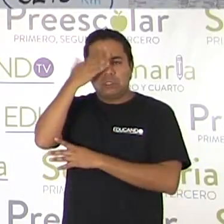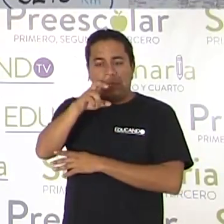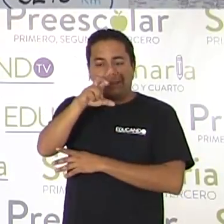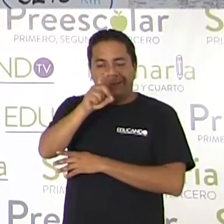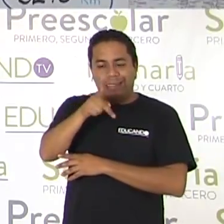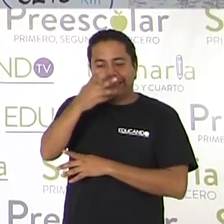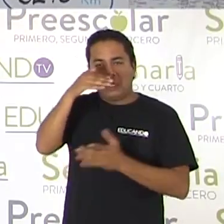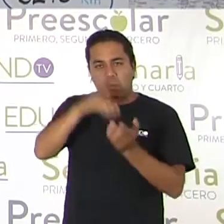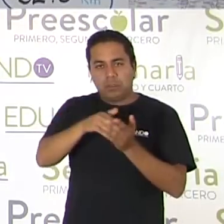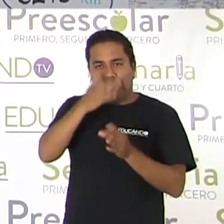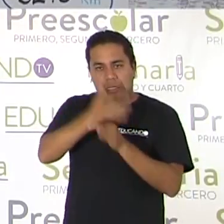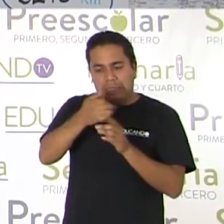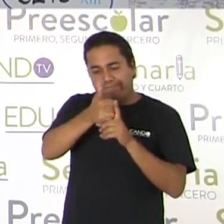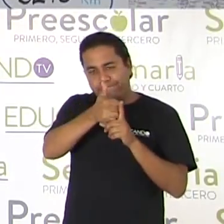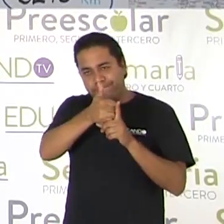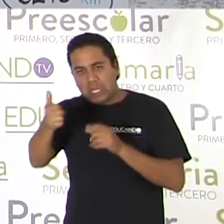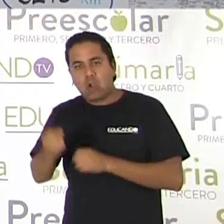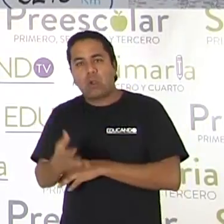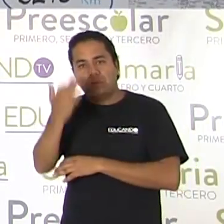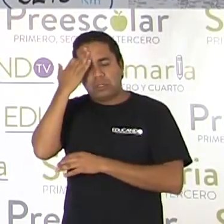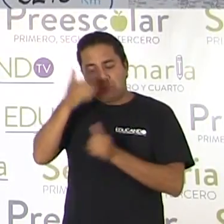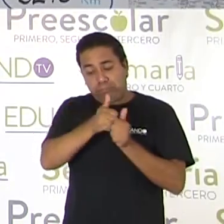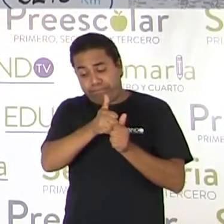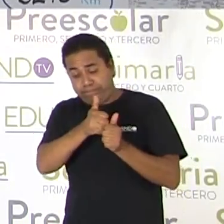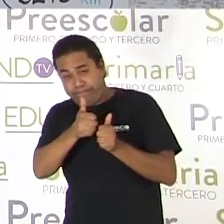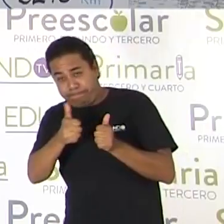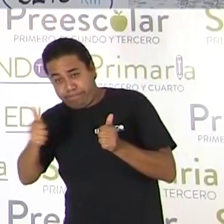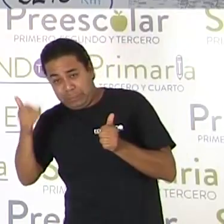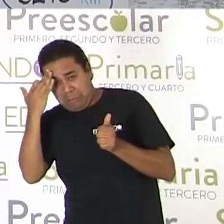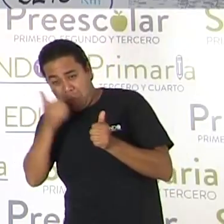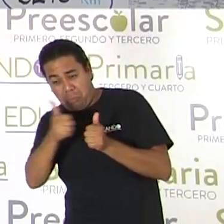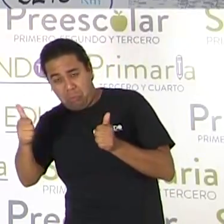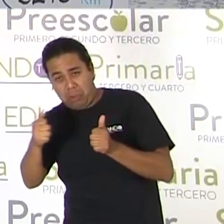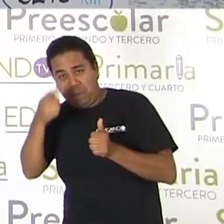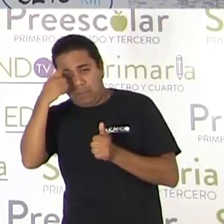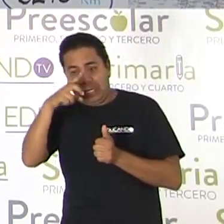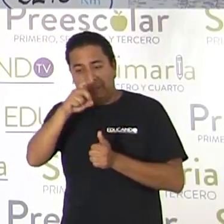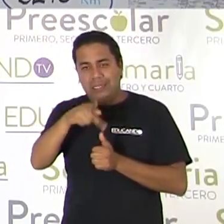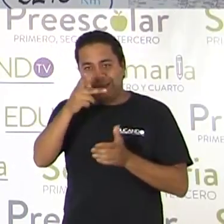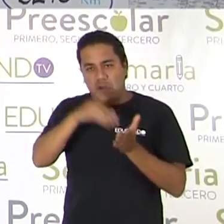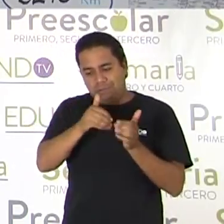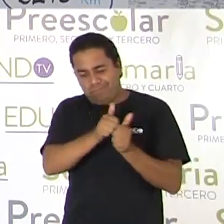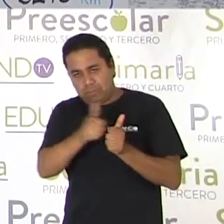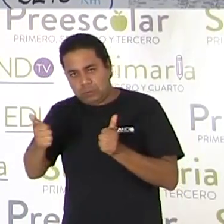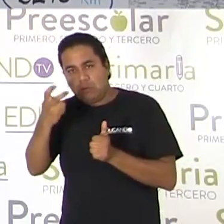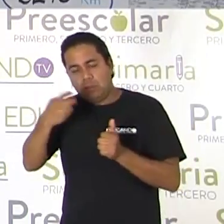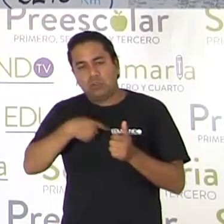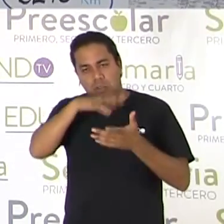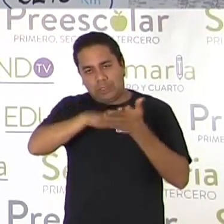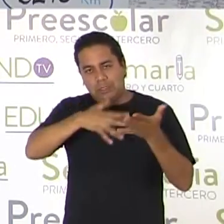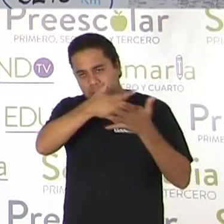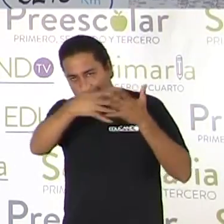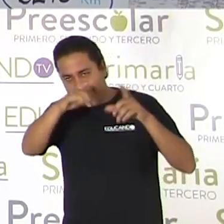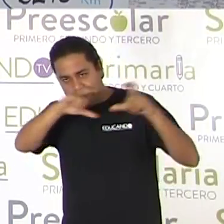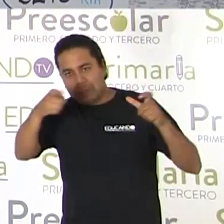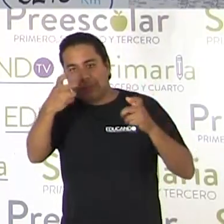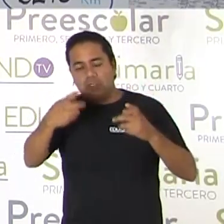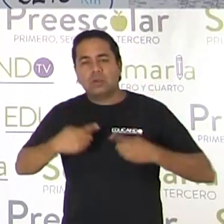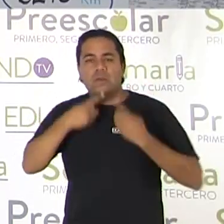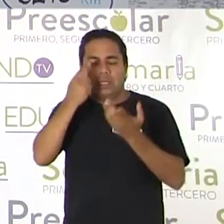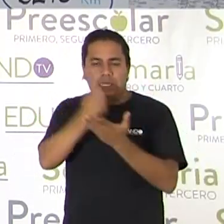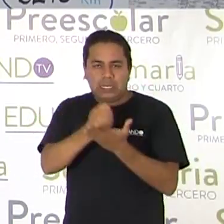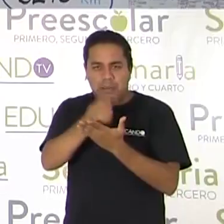lapso de tiempo recorrería estos 30 kilómetros? Para ello tuvimos este cuadro y quedó de tarea que lo estimáramos.